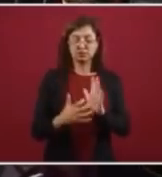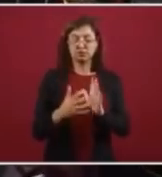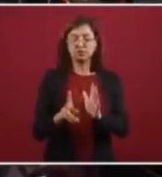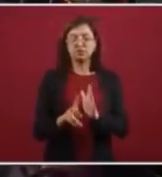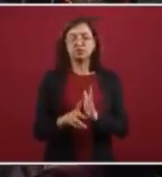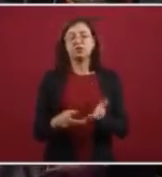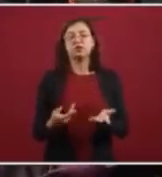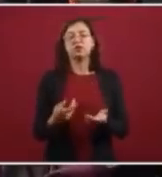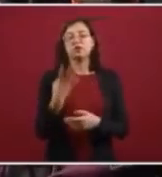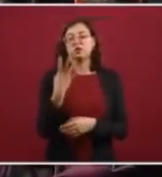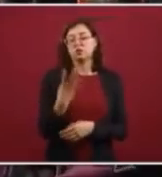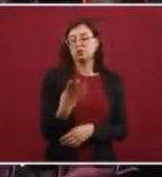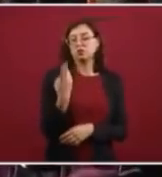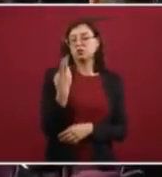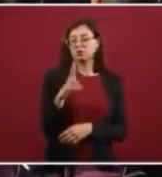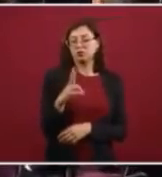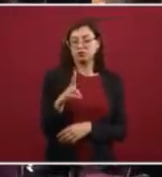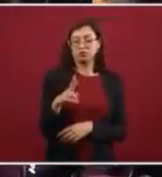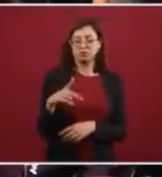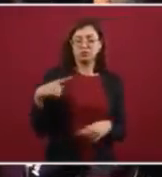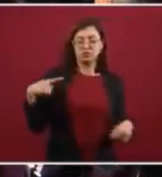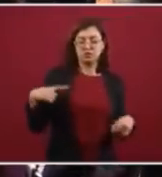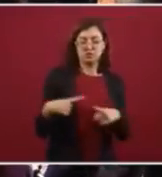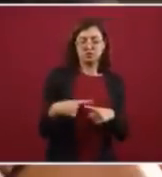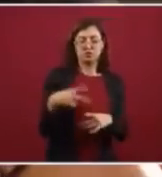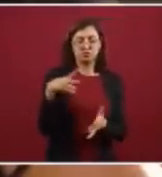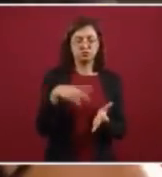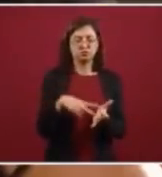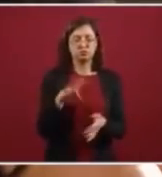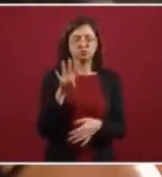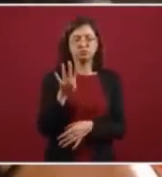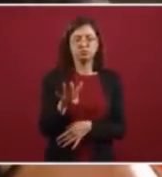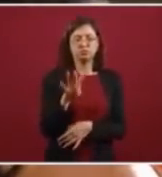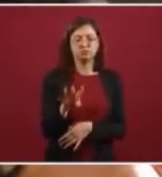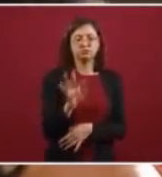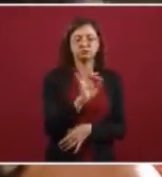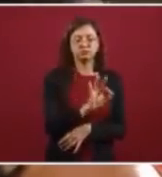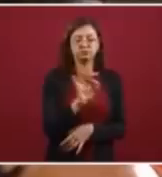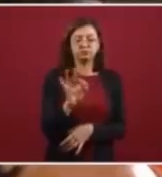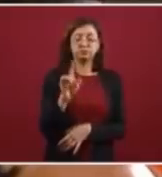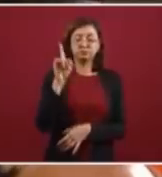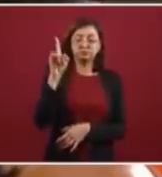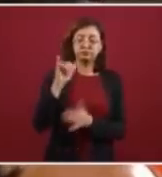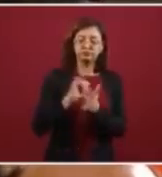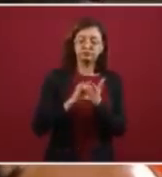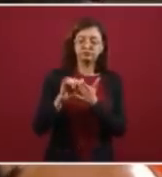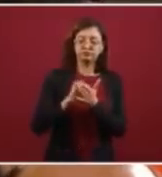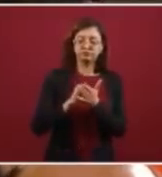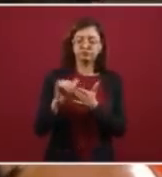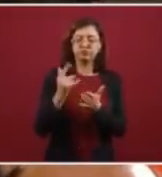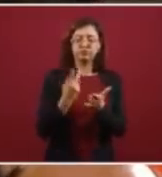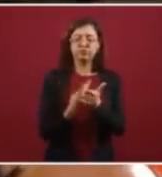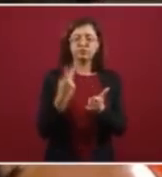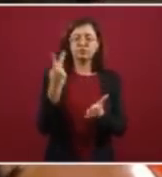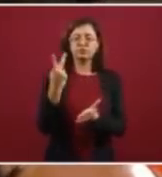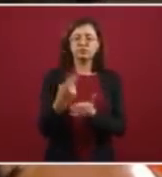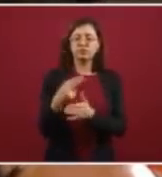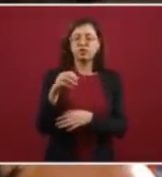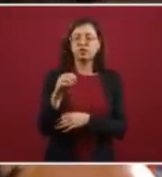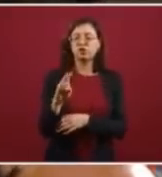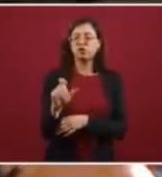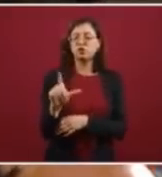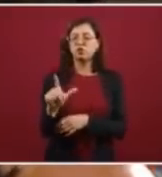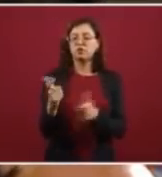4 de noviembre de este año, fechado en Nueva York, del Premio Nobel de Economía Joseph